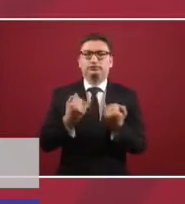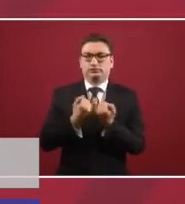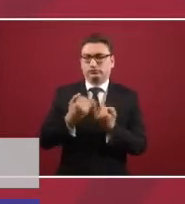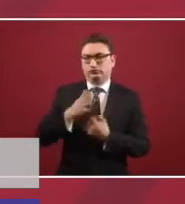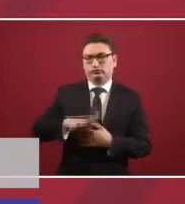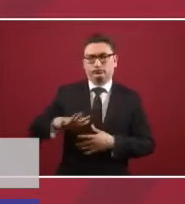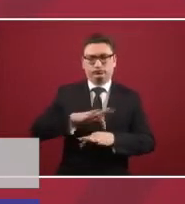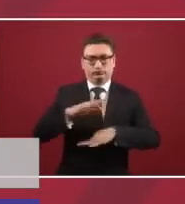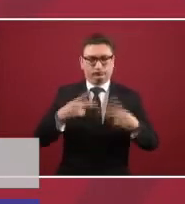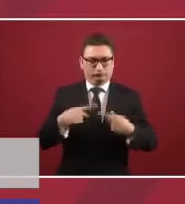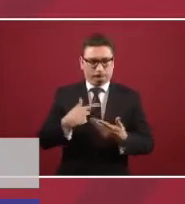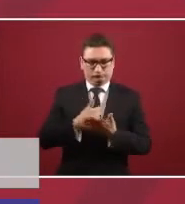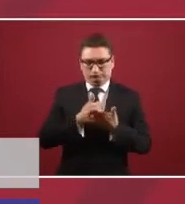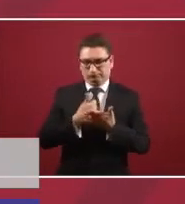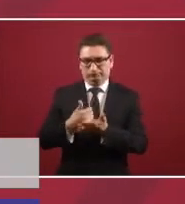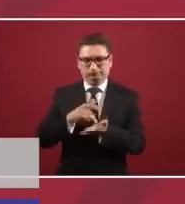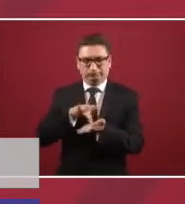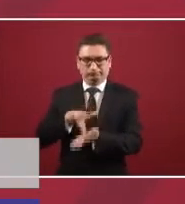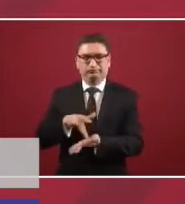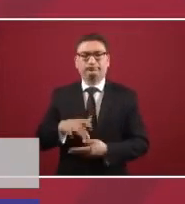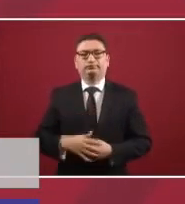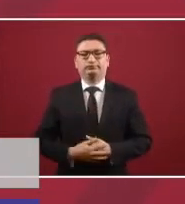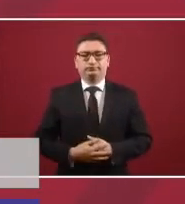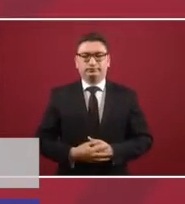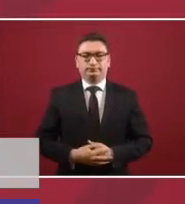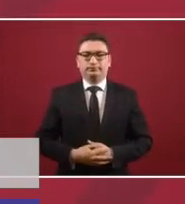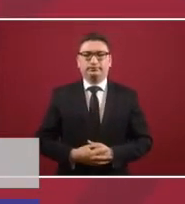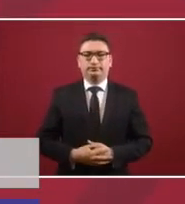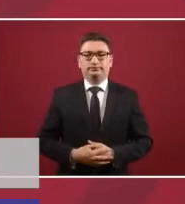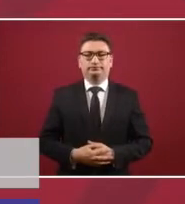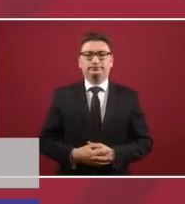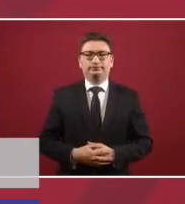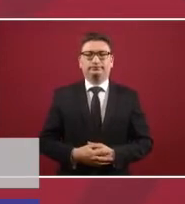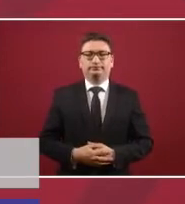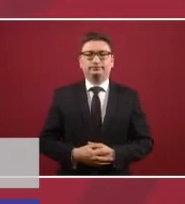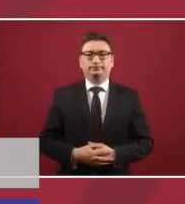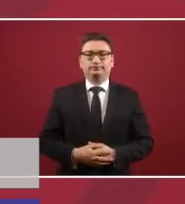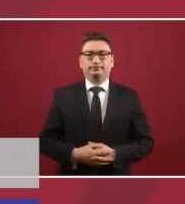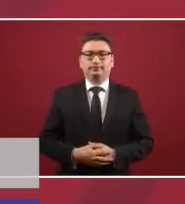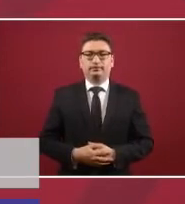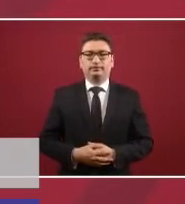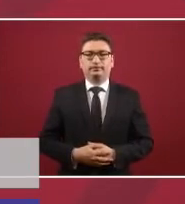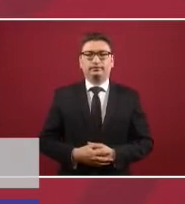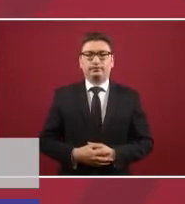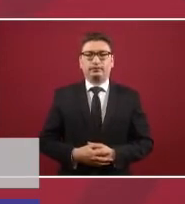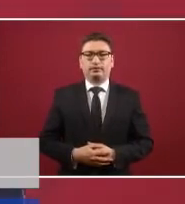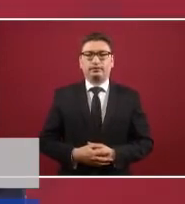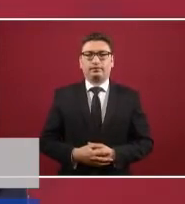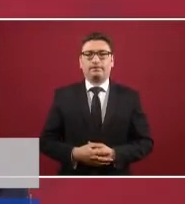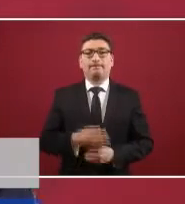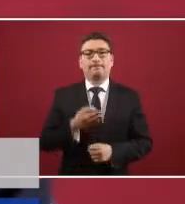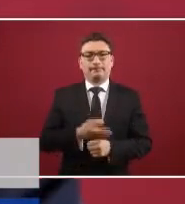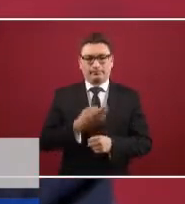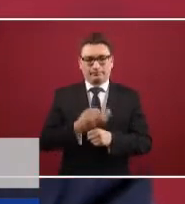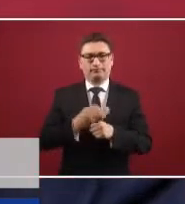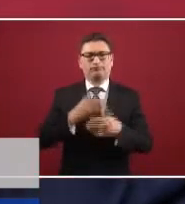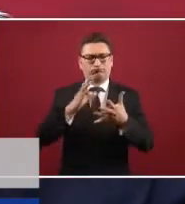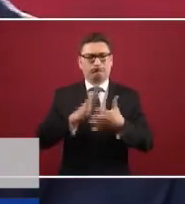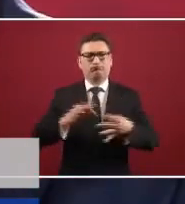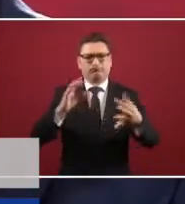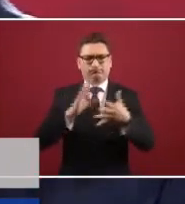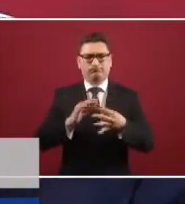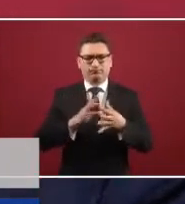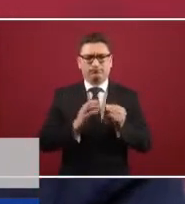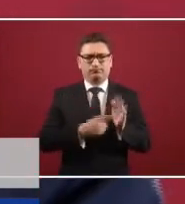Hoy se recuerda el aniversario de 140 años del nacimiento de Emiliano Zapata Salazar, quien fuera un elemento fundamental en la Revolución